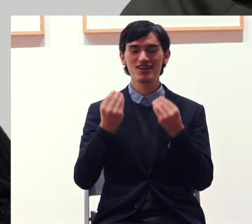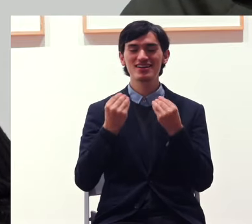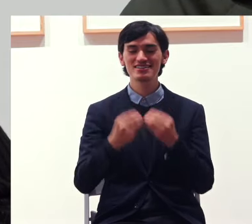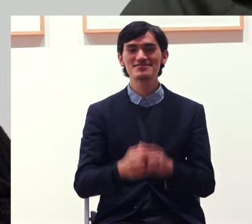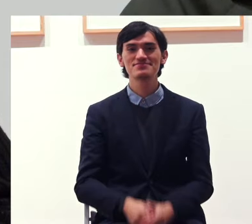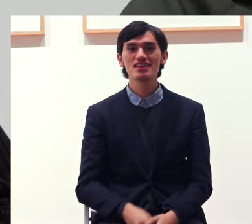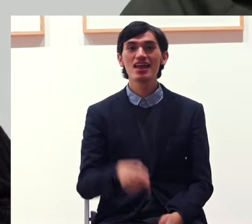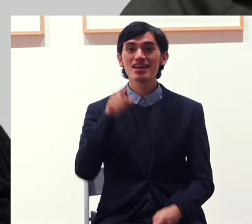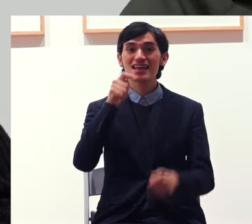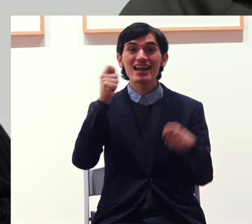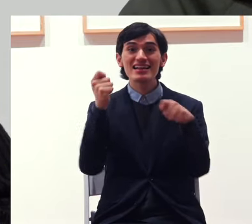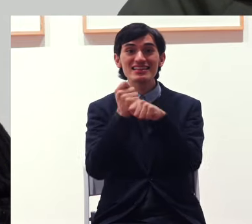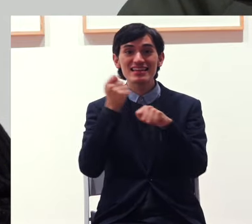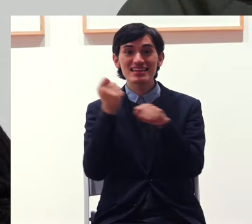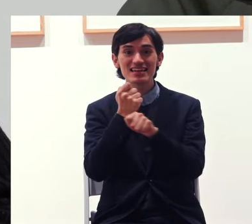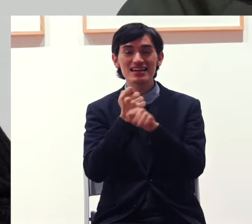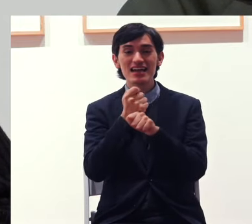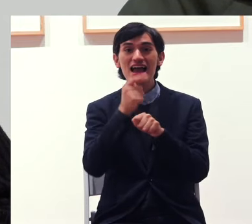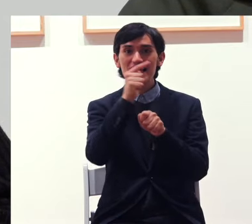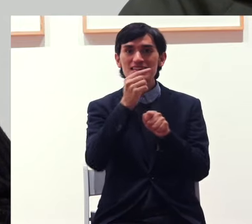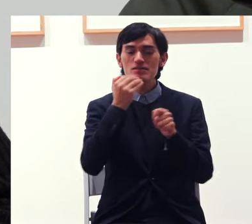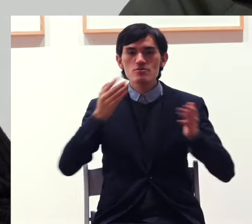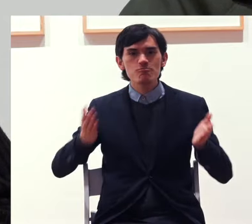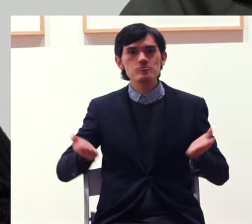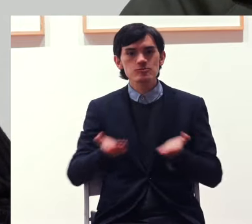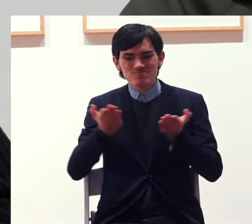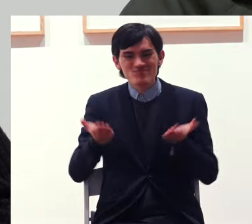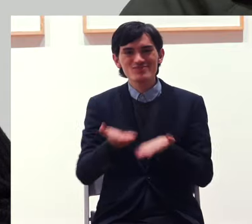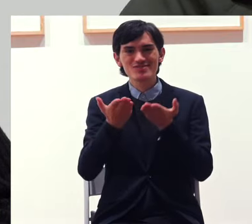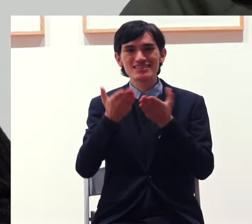taller magnífico. En el taller